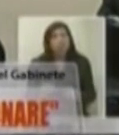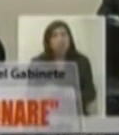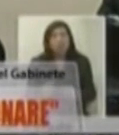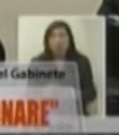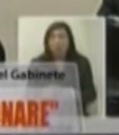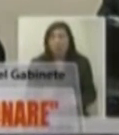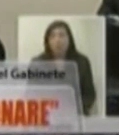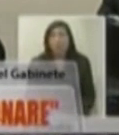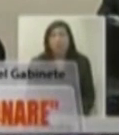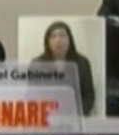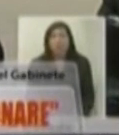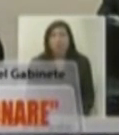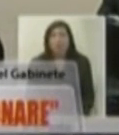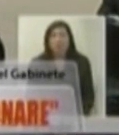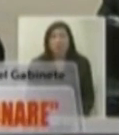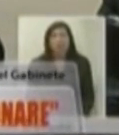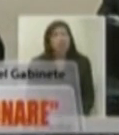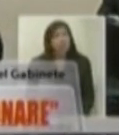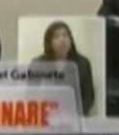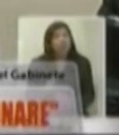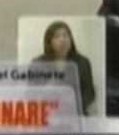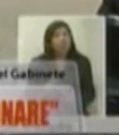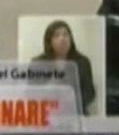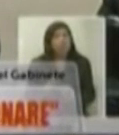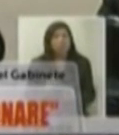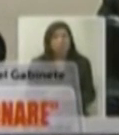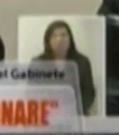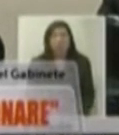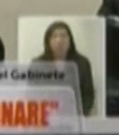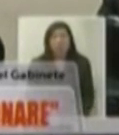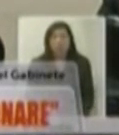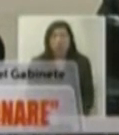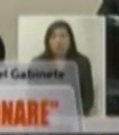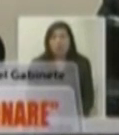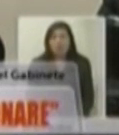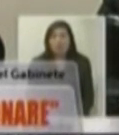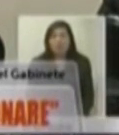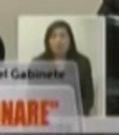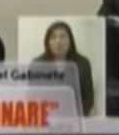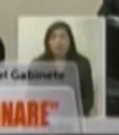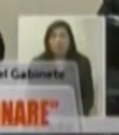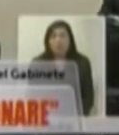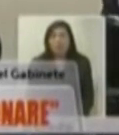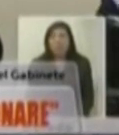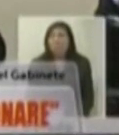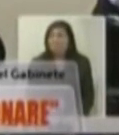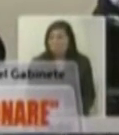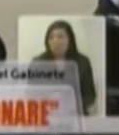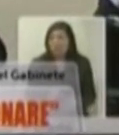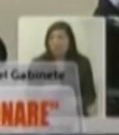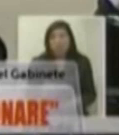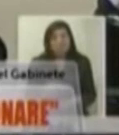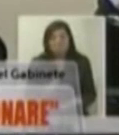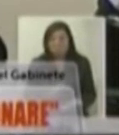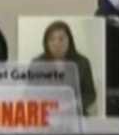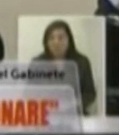del terrorismo en el Perú. 50 días de huelga patrocinada por esta facción de violentistas, que siguen afectando en